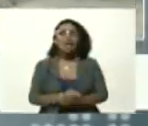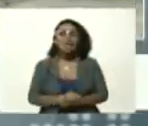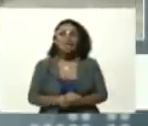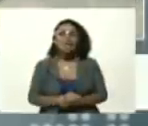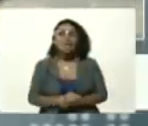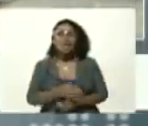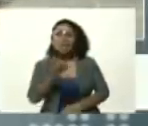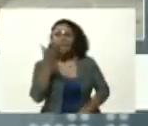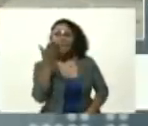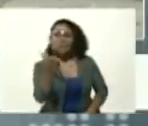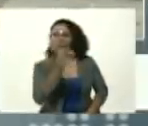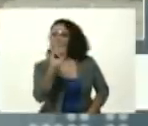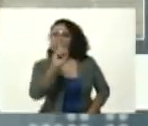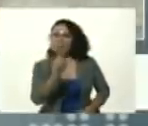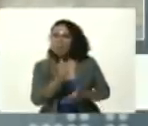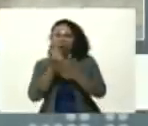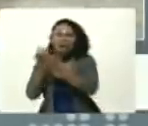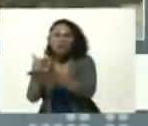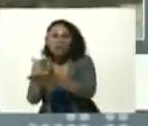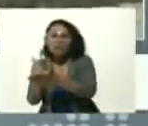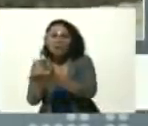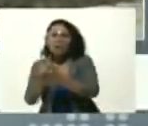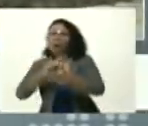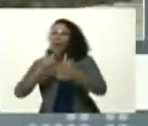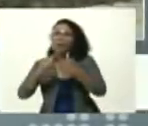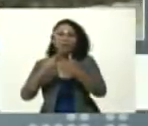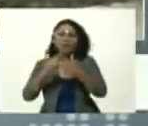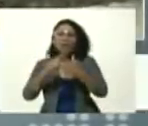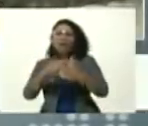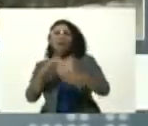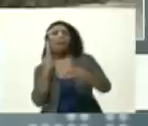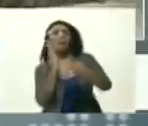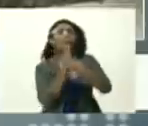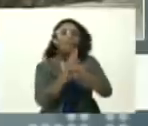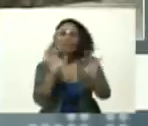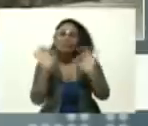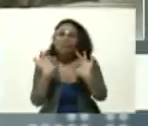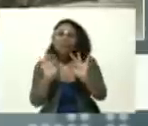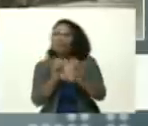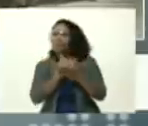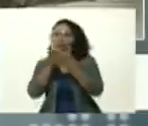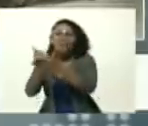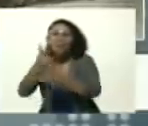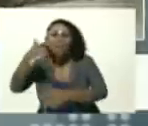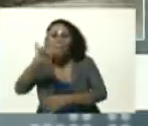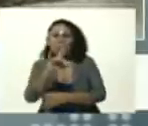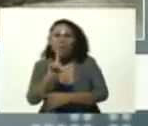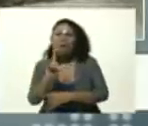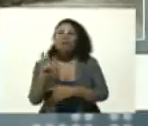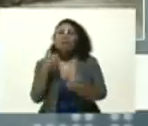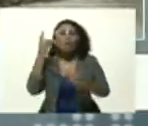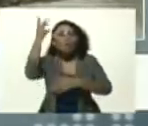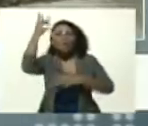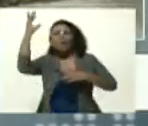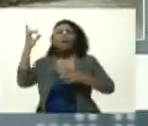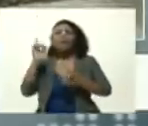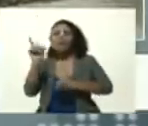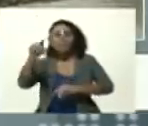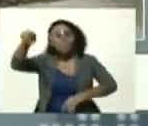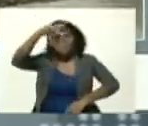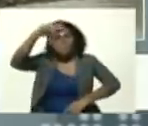Si usted no va a ayudar, no estorbe, compadre. Si no va a ayudar al pueblo, no estorbe, no